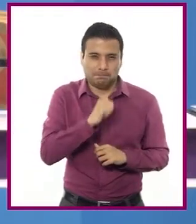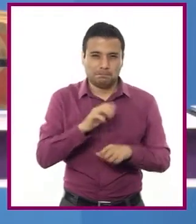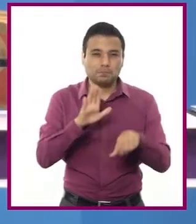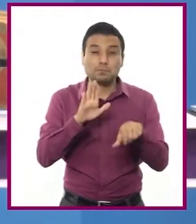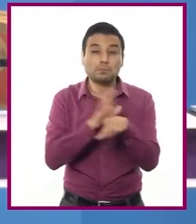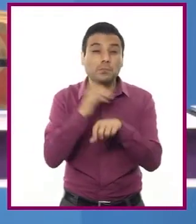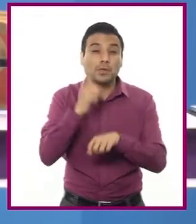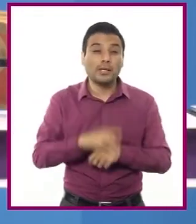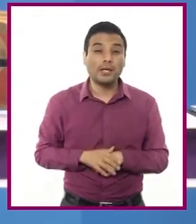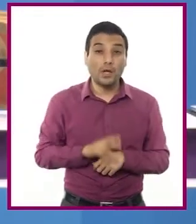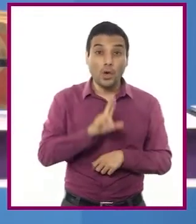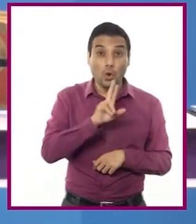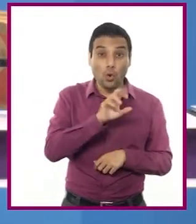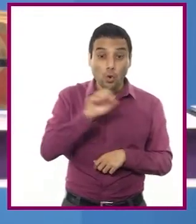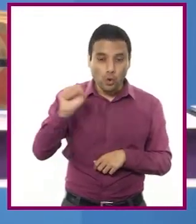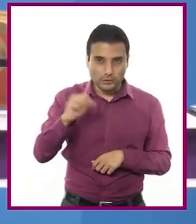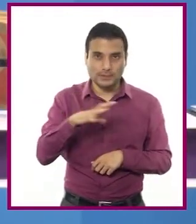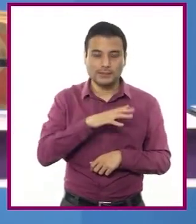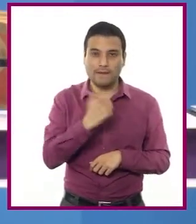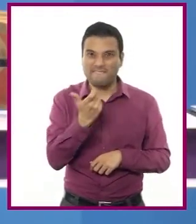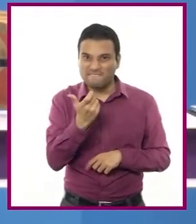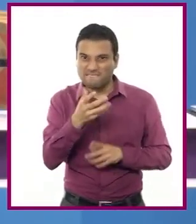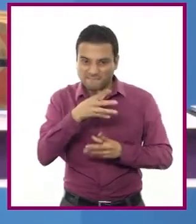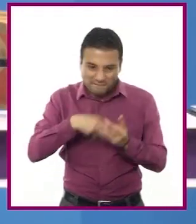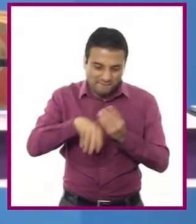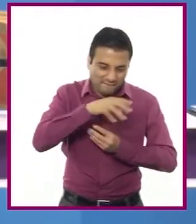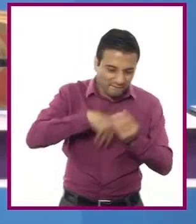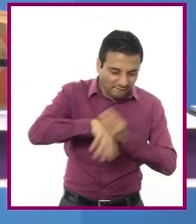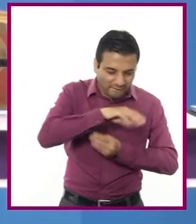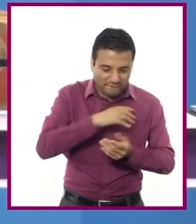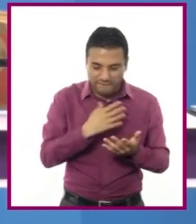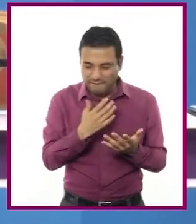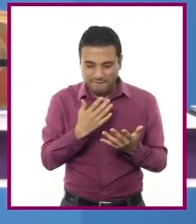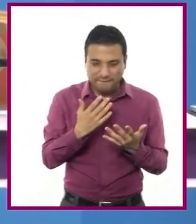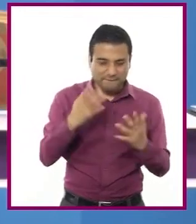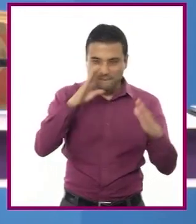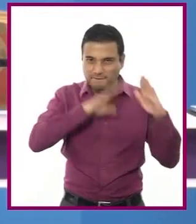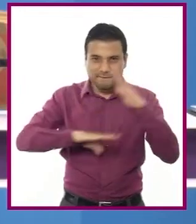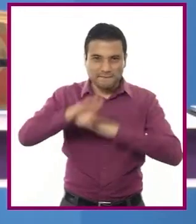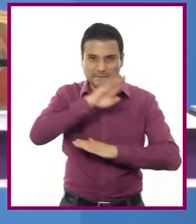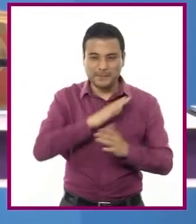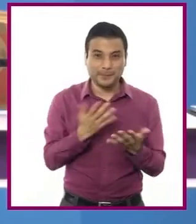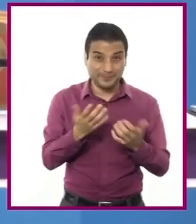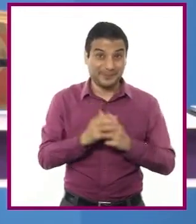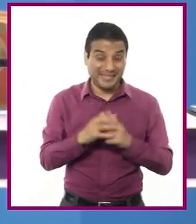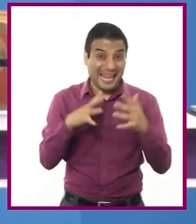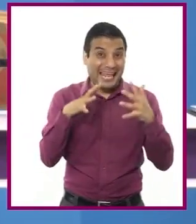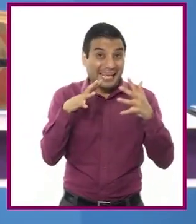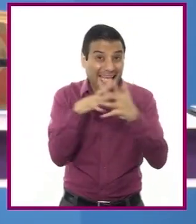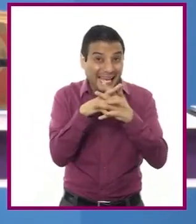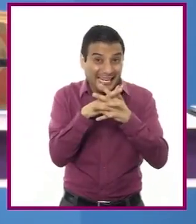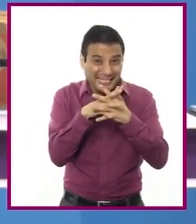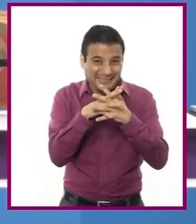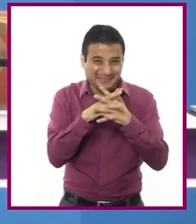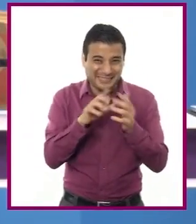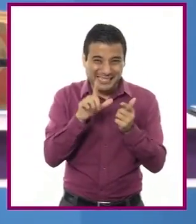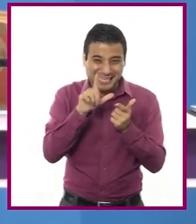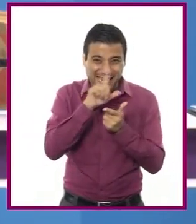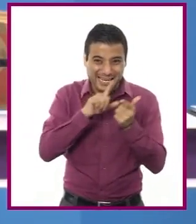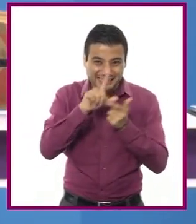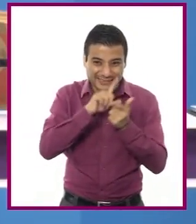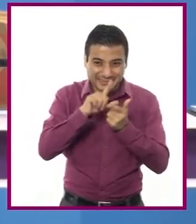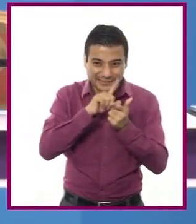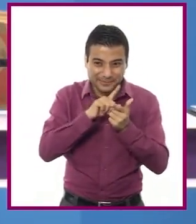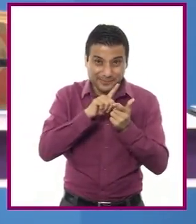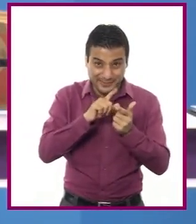Unión Soviética estaba pasando por una crisis económica cada vez más fuerte. La Guerra de las Galaxias, en compañía de la Guerra